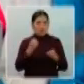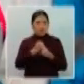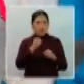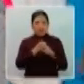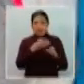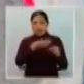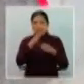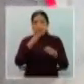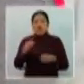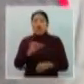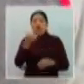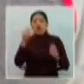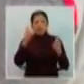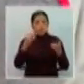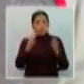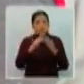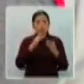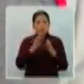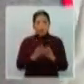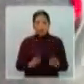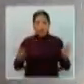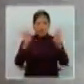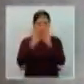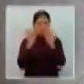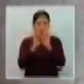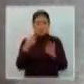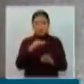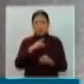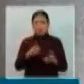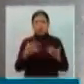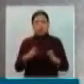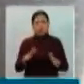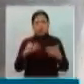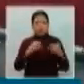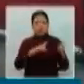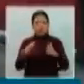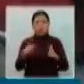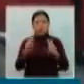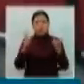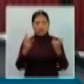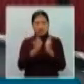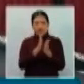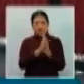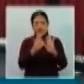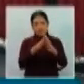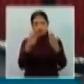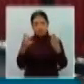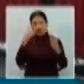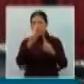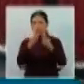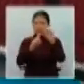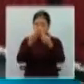algo que es muy importante, es que ya tenemos listo un cuestionario censal. Este también ya lo vamos a